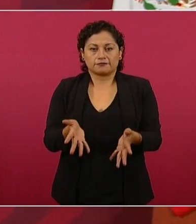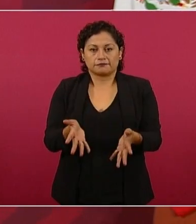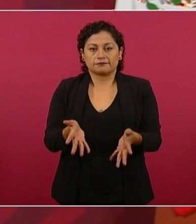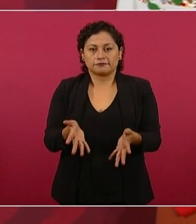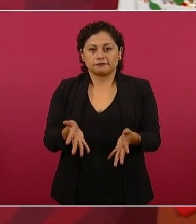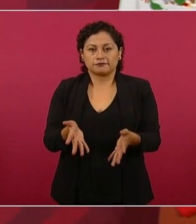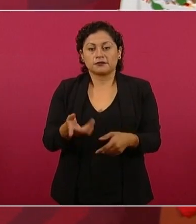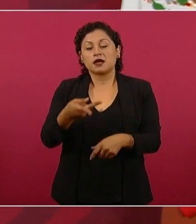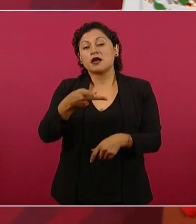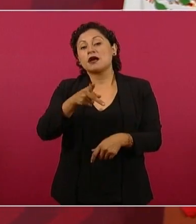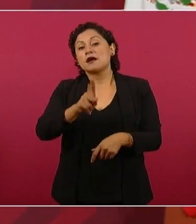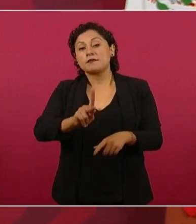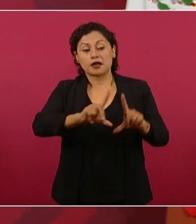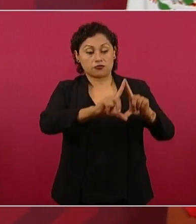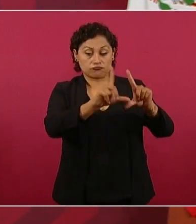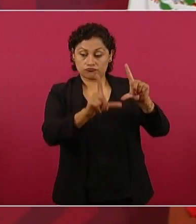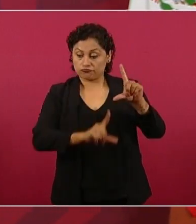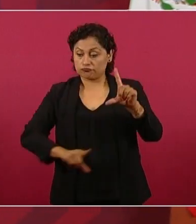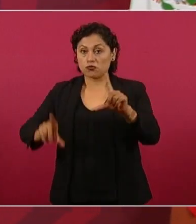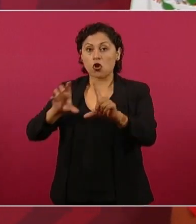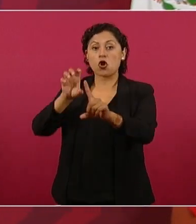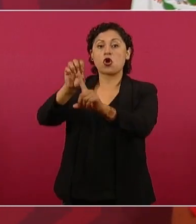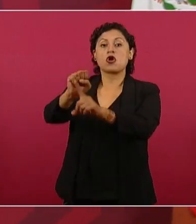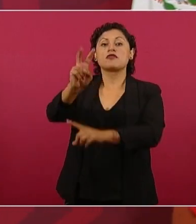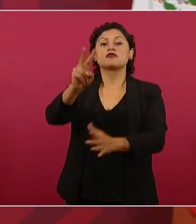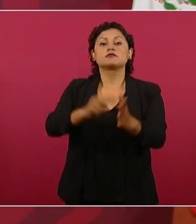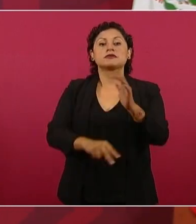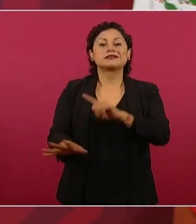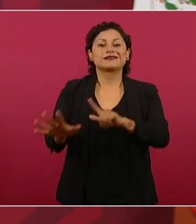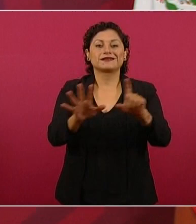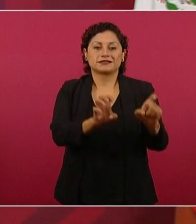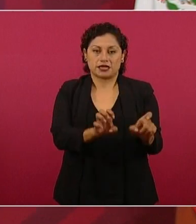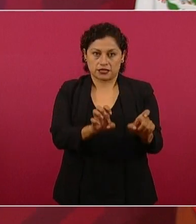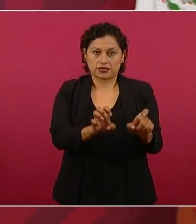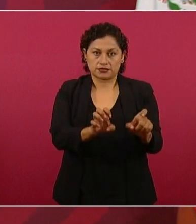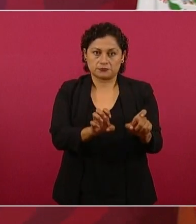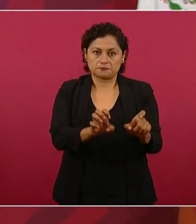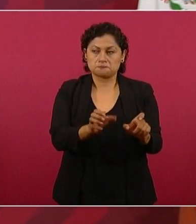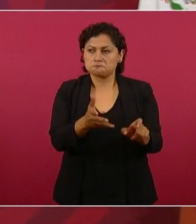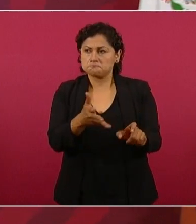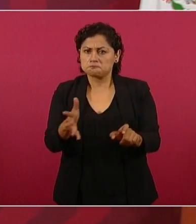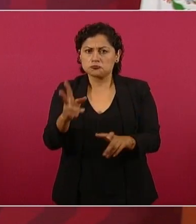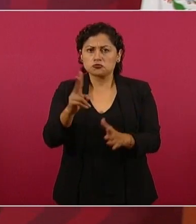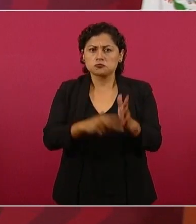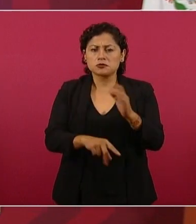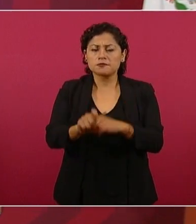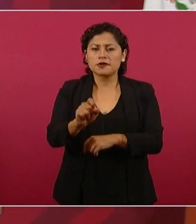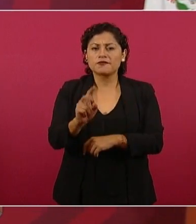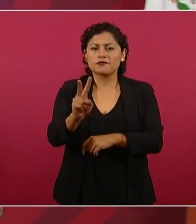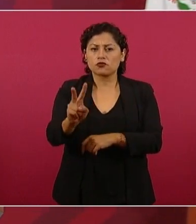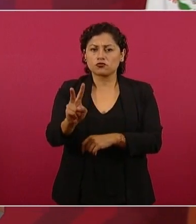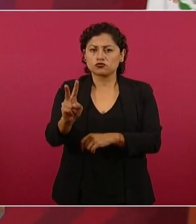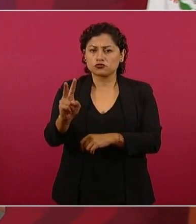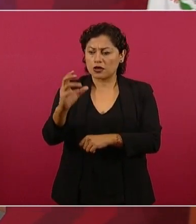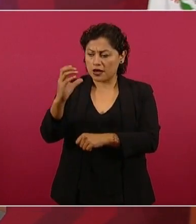pero son 2.700. A finales de este año vamos a estar